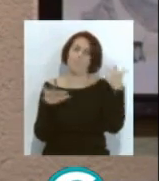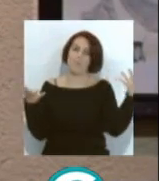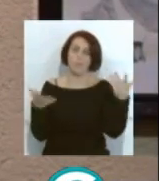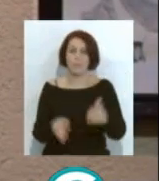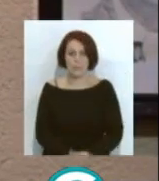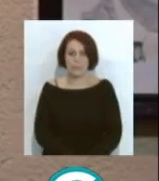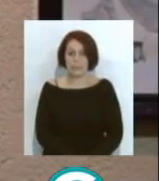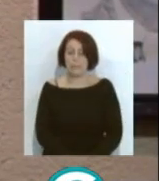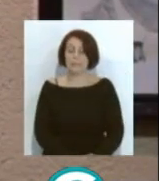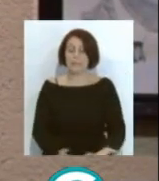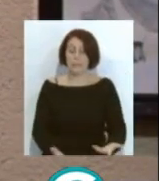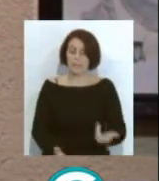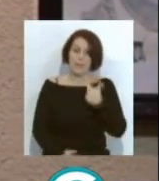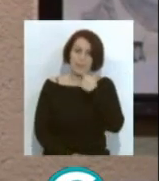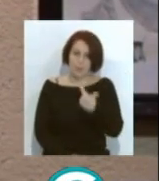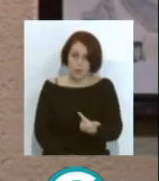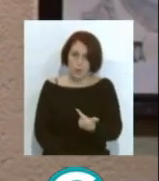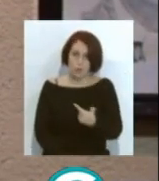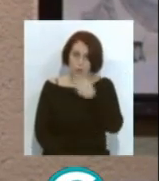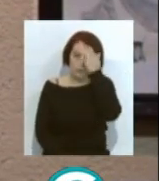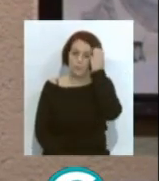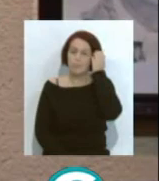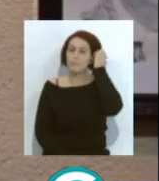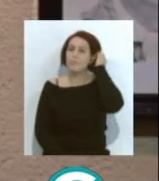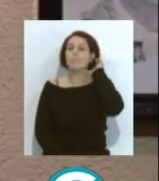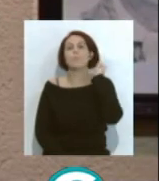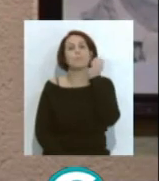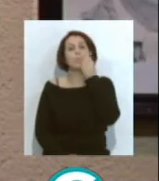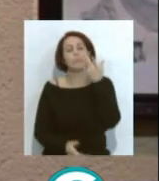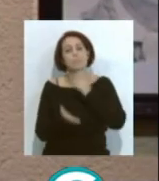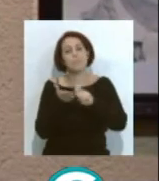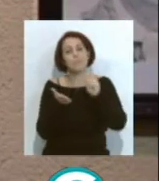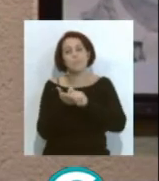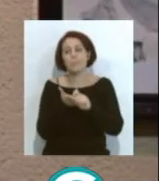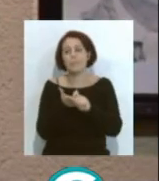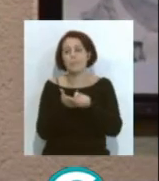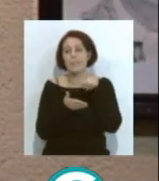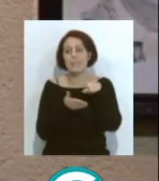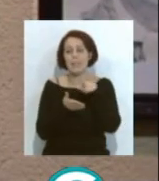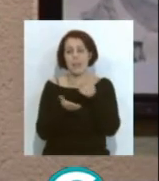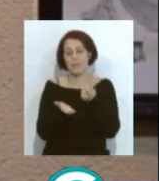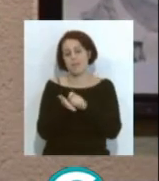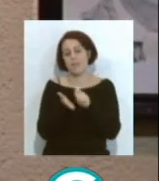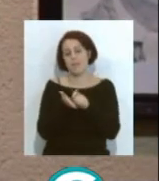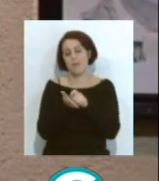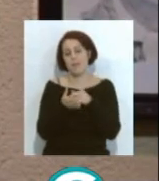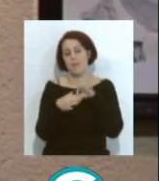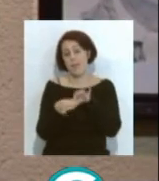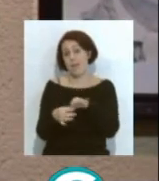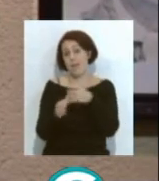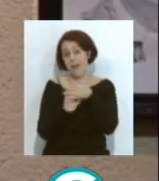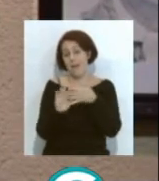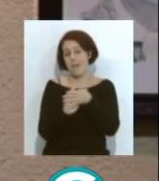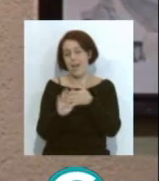Por tanto, como digo, mucho acierto esa letra que aludía así